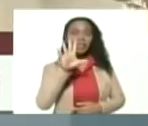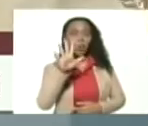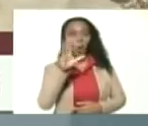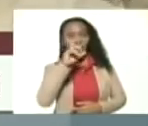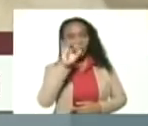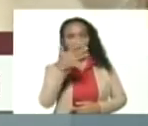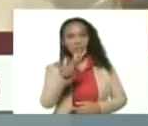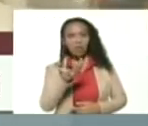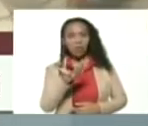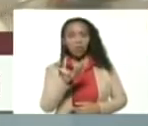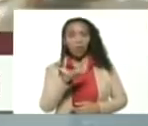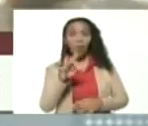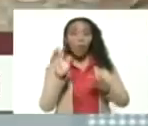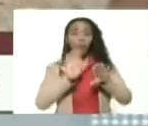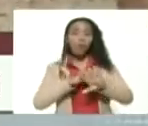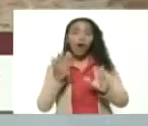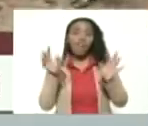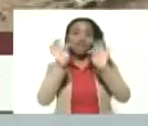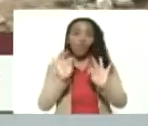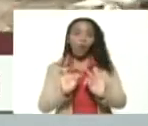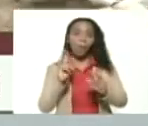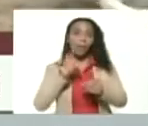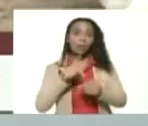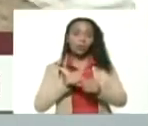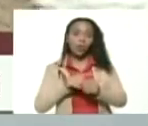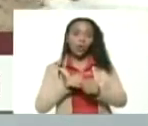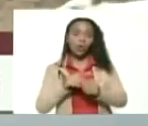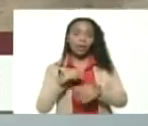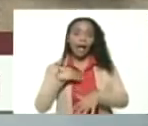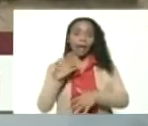Porque el modelo petrolero, rentista, dependiente,